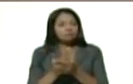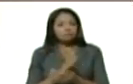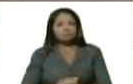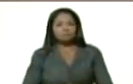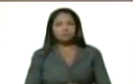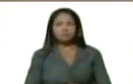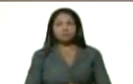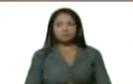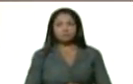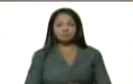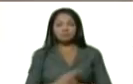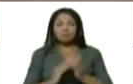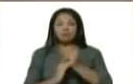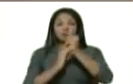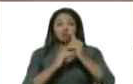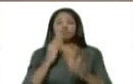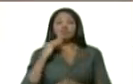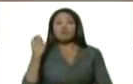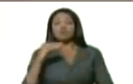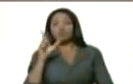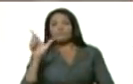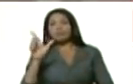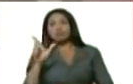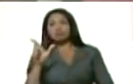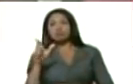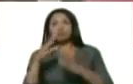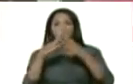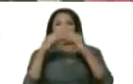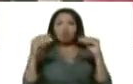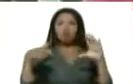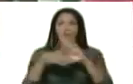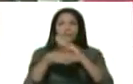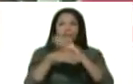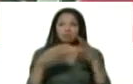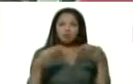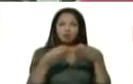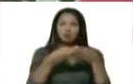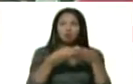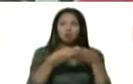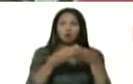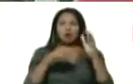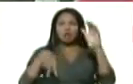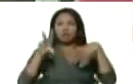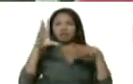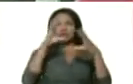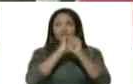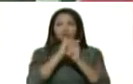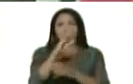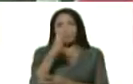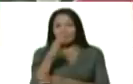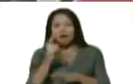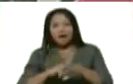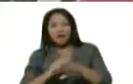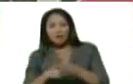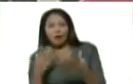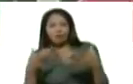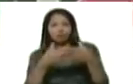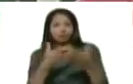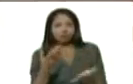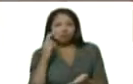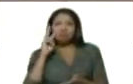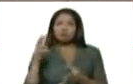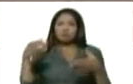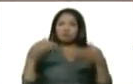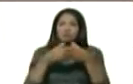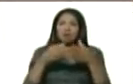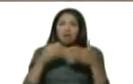la dirección de la JPSUV se reúne todos los martes, a las 12 de la noche. ¿Qué se reúnen? Yo veo que se